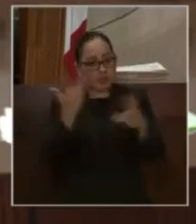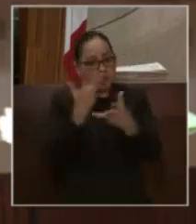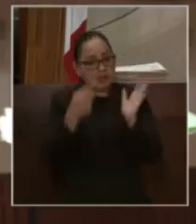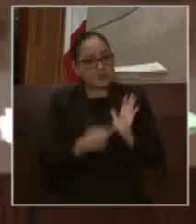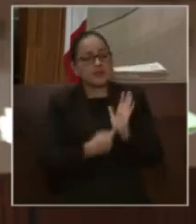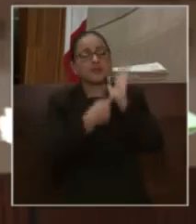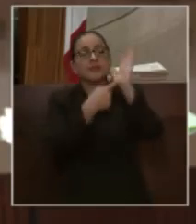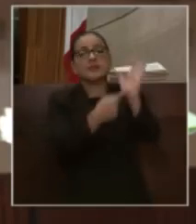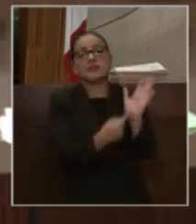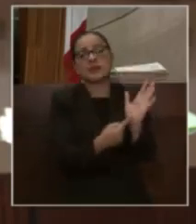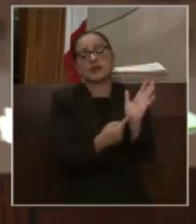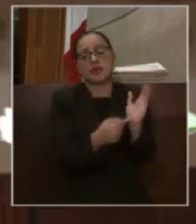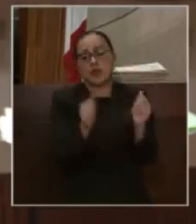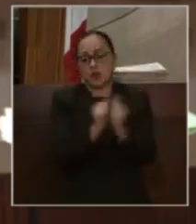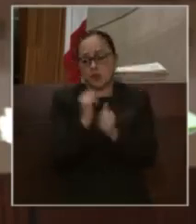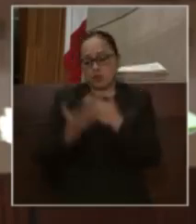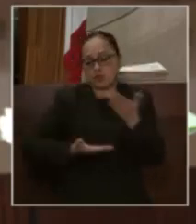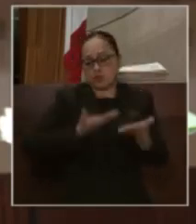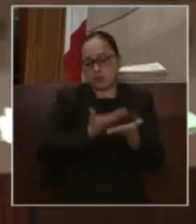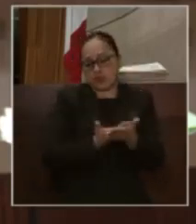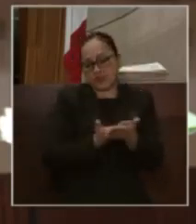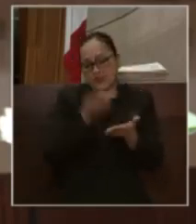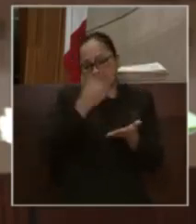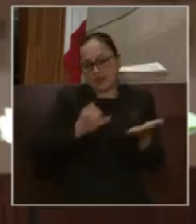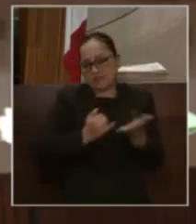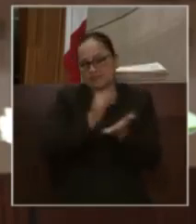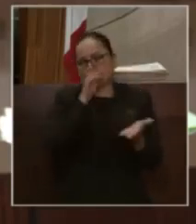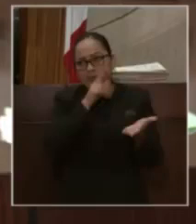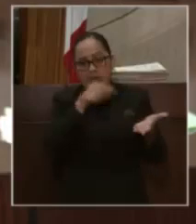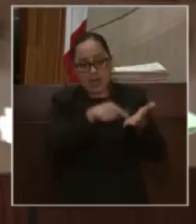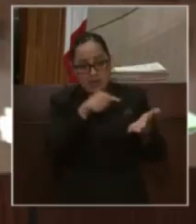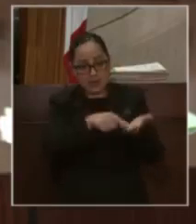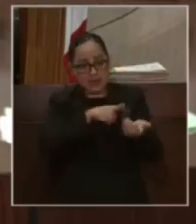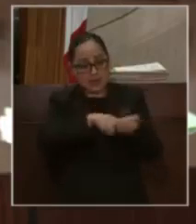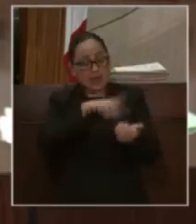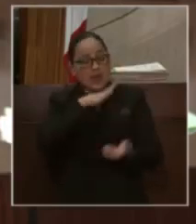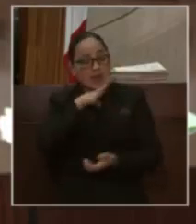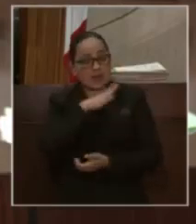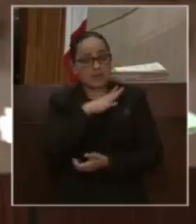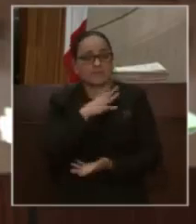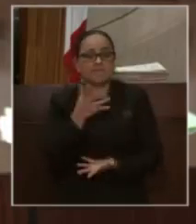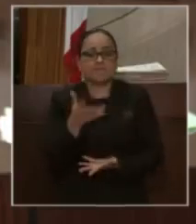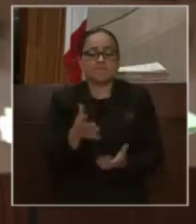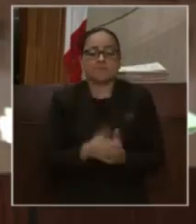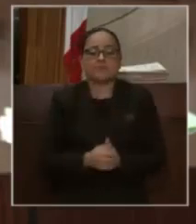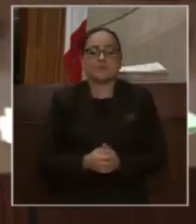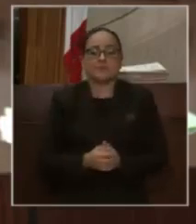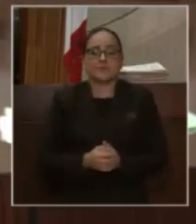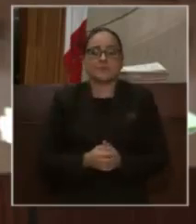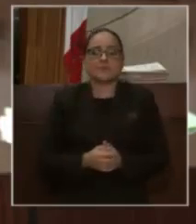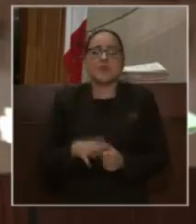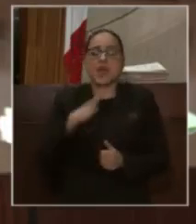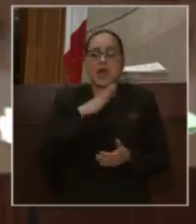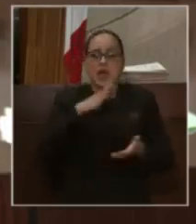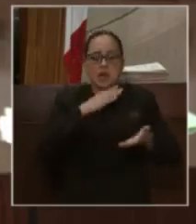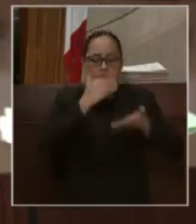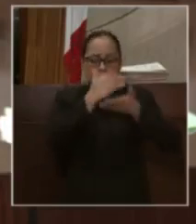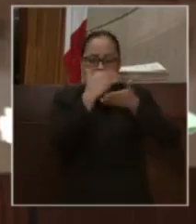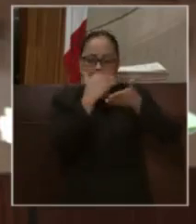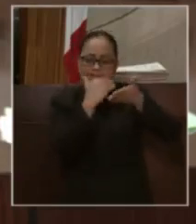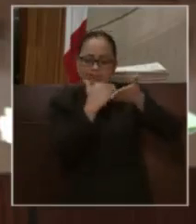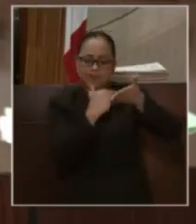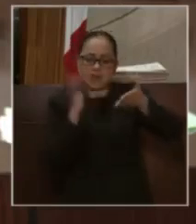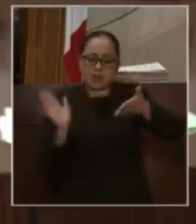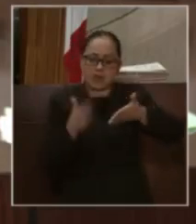presenta en el proyecto que nos pone a su consideración un apartado en